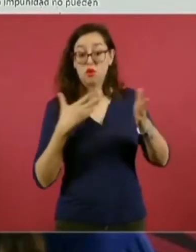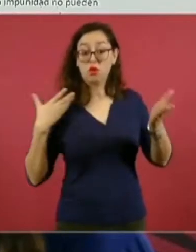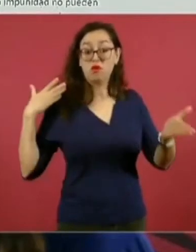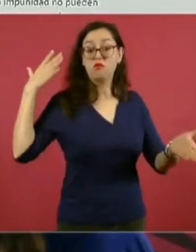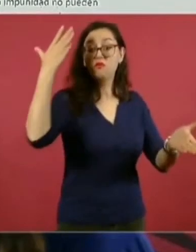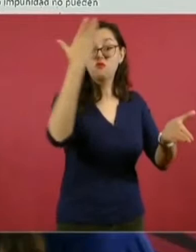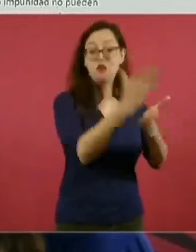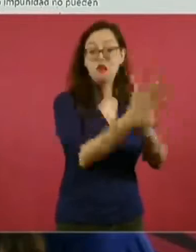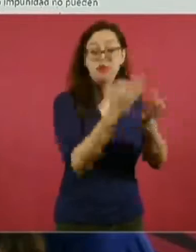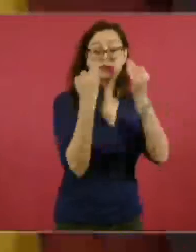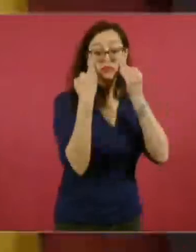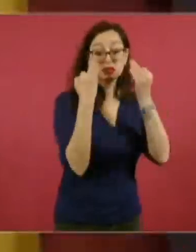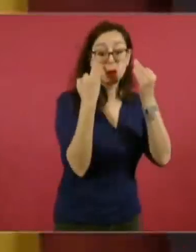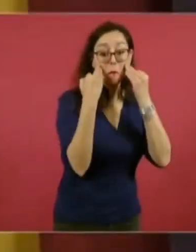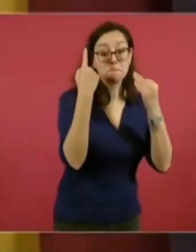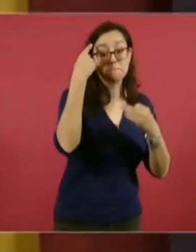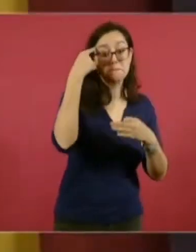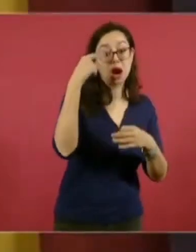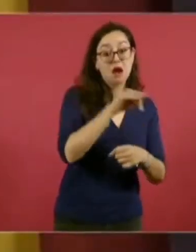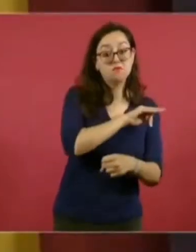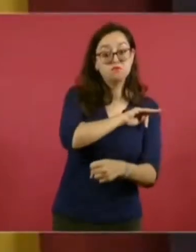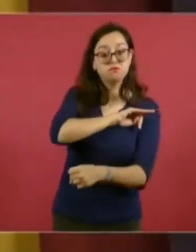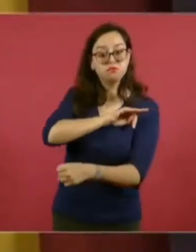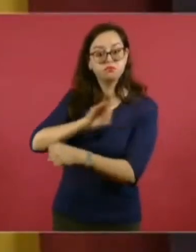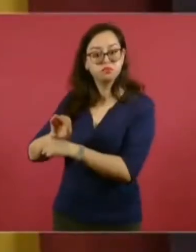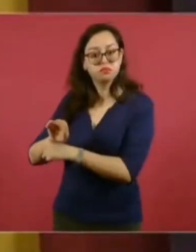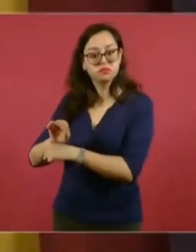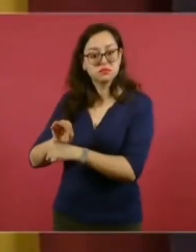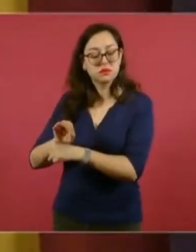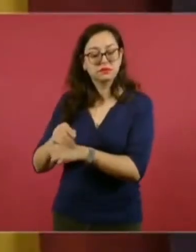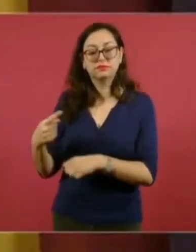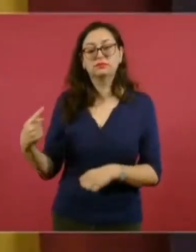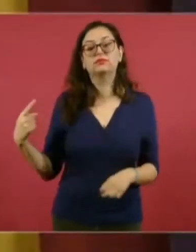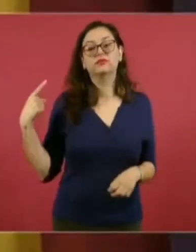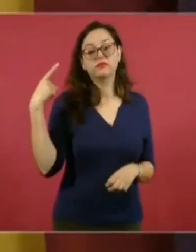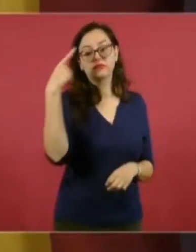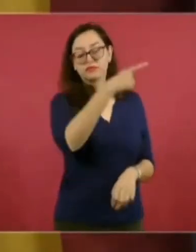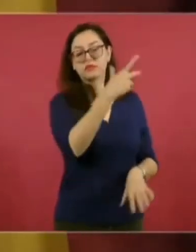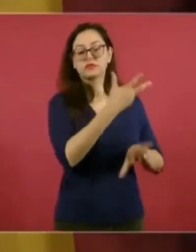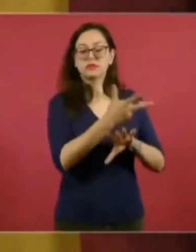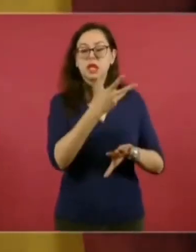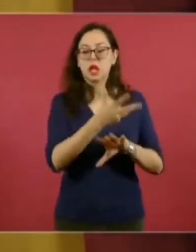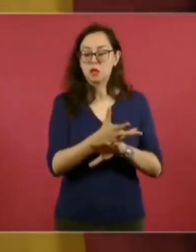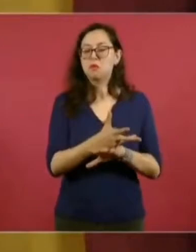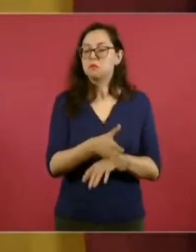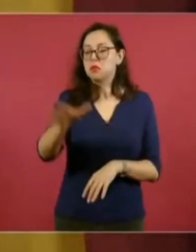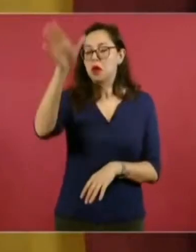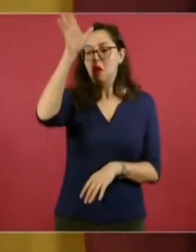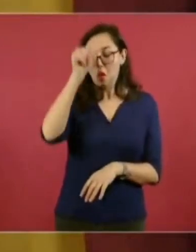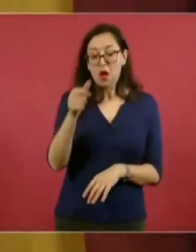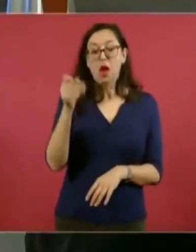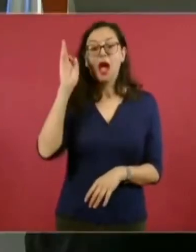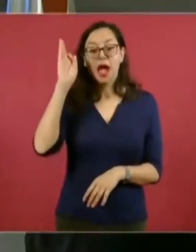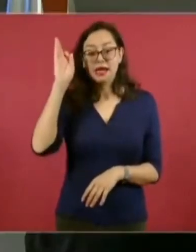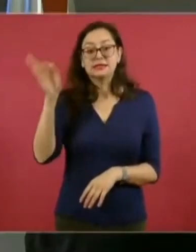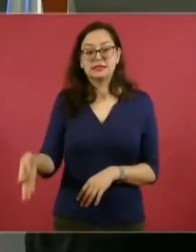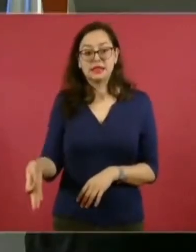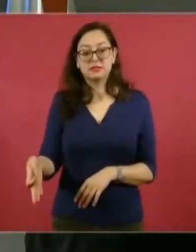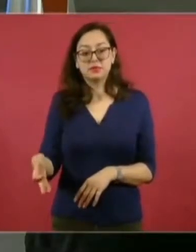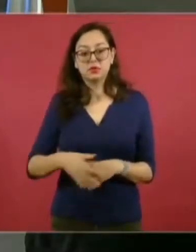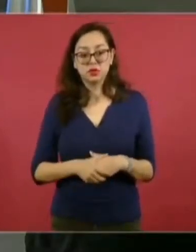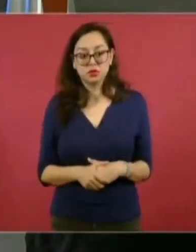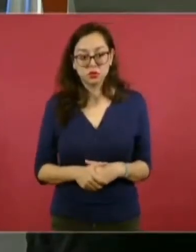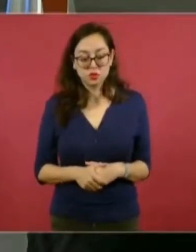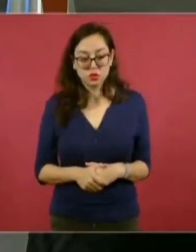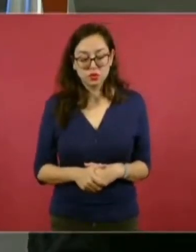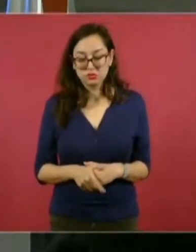y del juez fue aceptada por el Departamento de Justicia de Estados Unidos, el cual gestionó